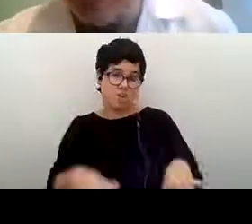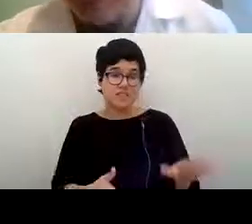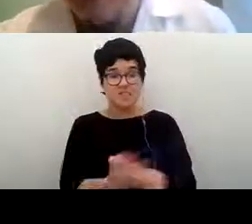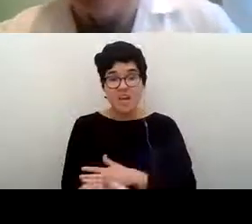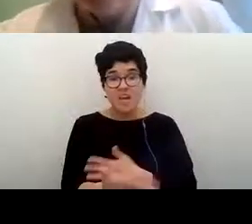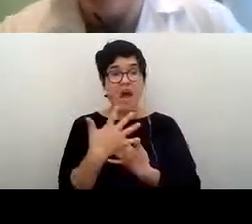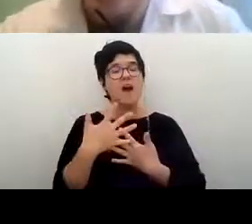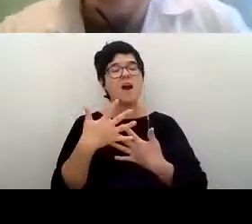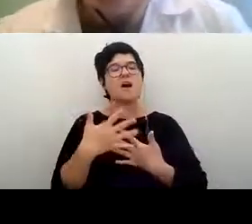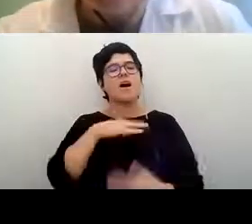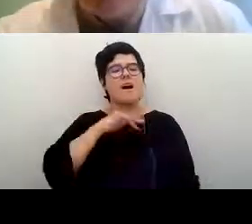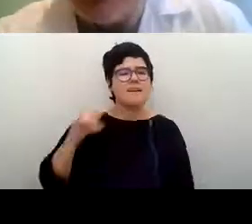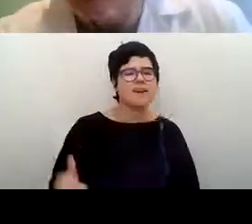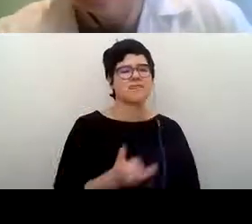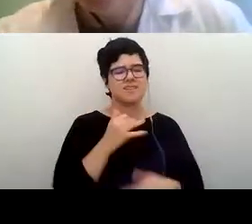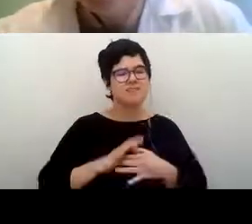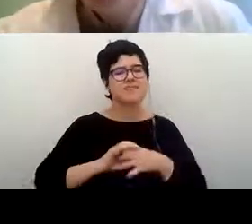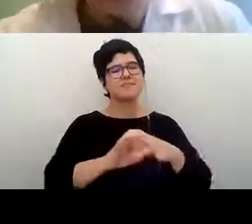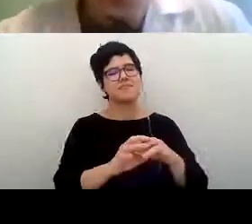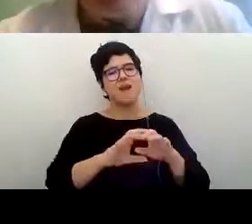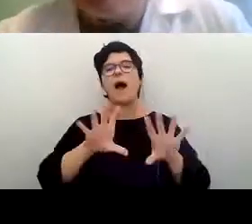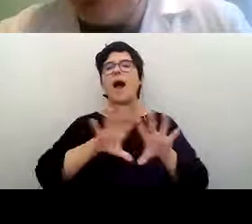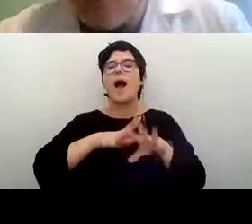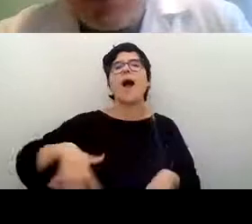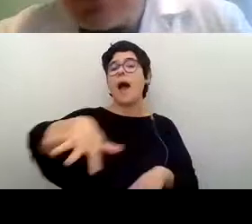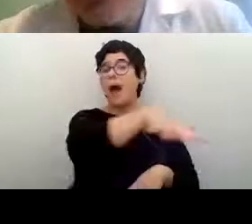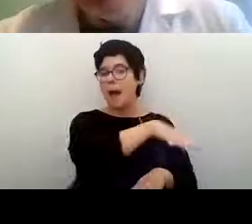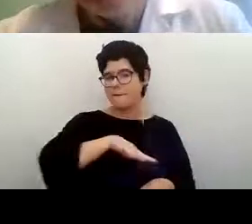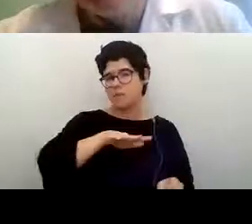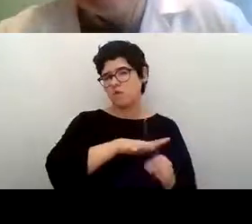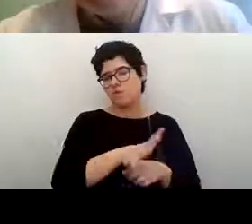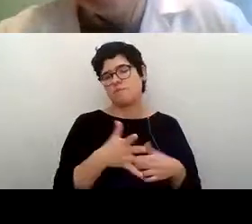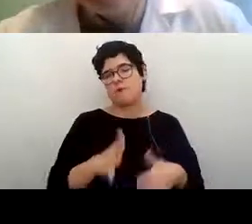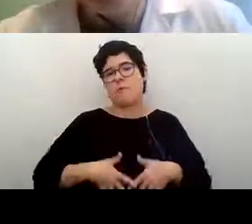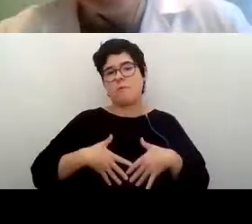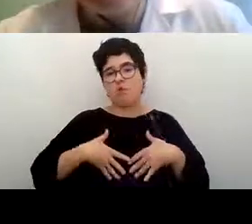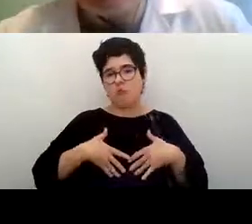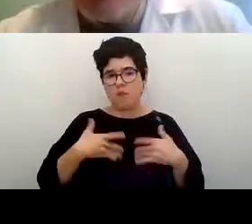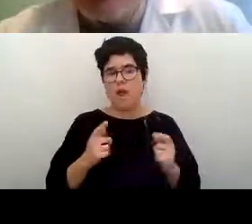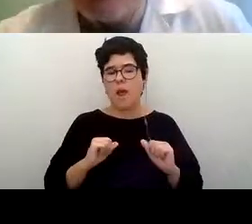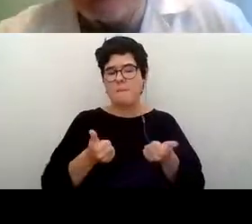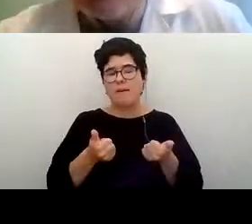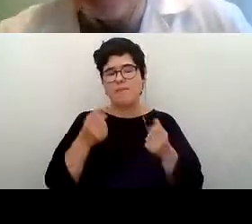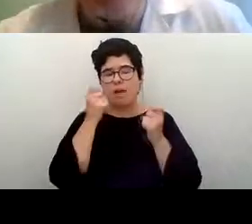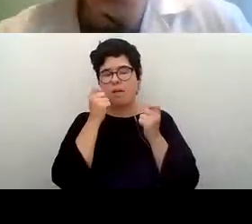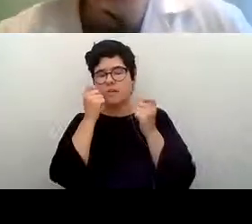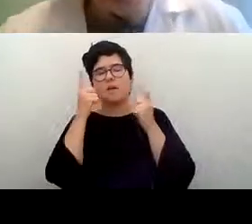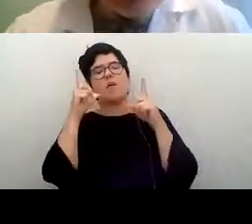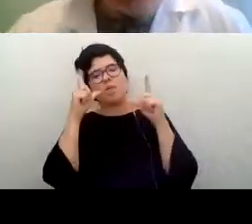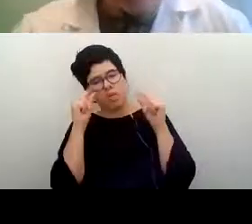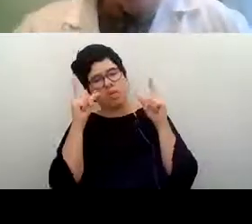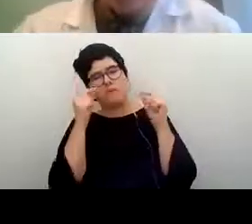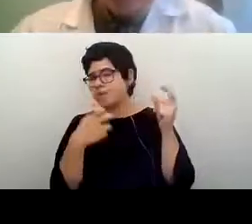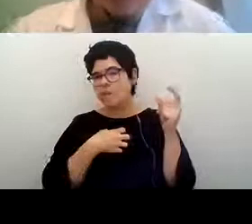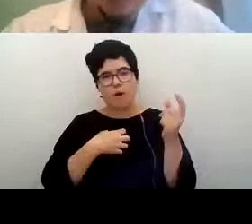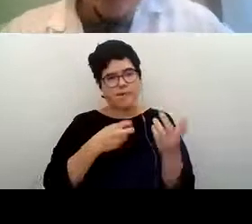de la esfera emocional, suele aparecer insomnio, tanto de conciliación como por despertares precoces. Creo que